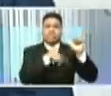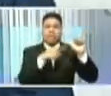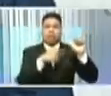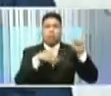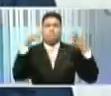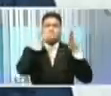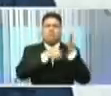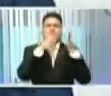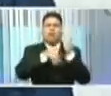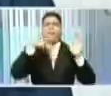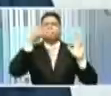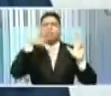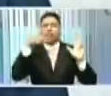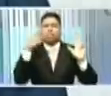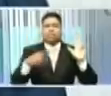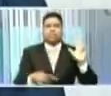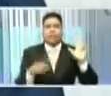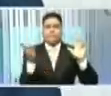lugar.